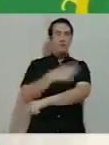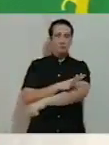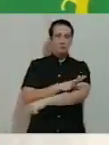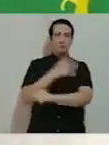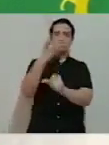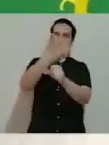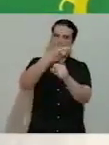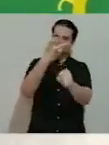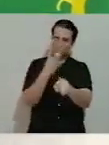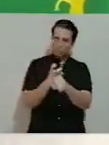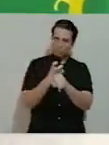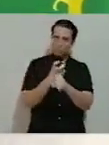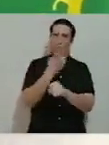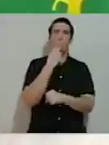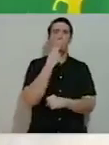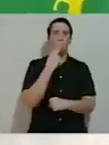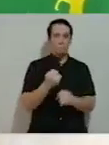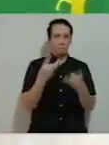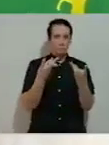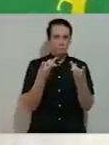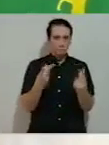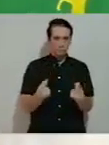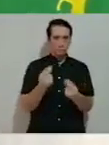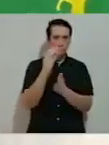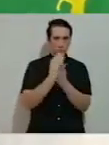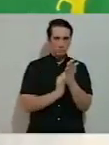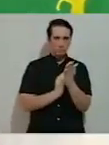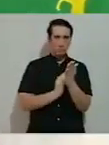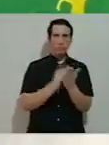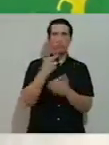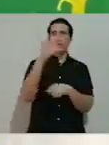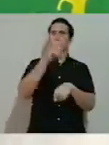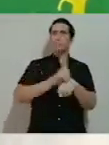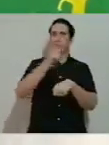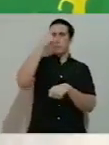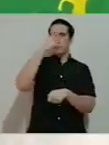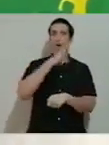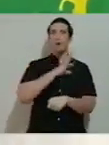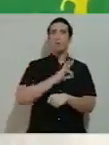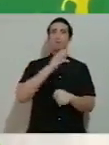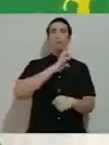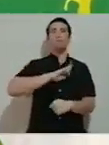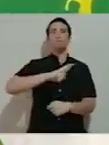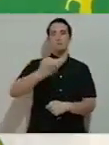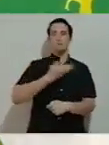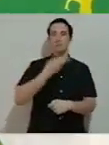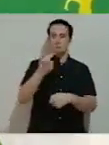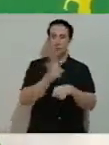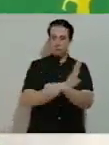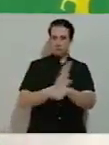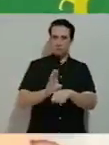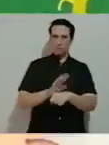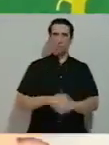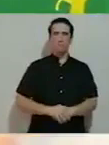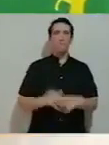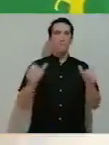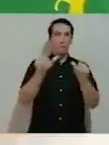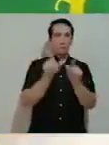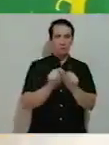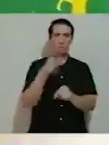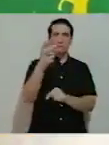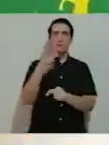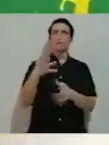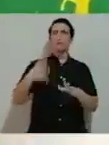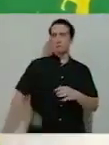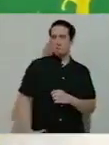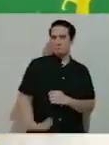Electricidad. Los invito a moderar sus consumos de luz en estos días de contingencia para que puedan recibir este beneficio. Para resumir,